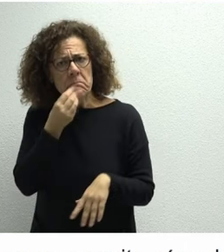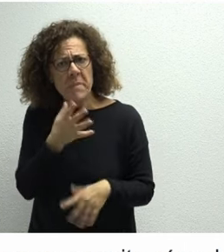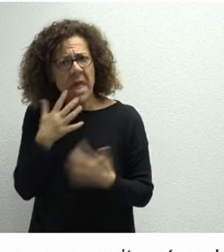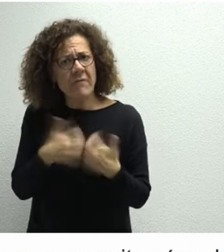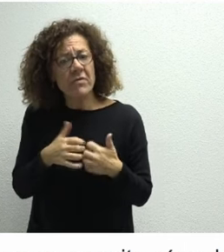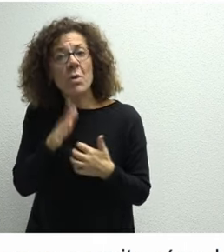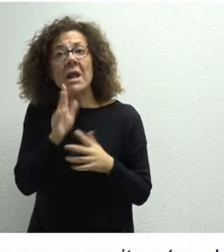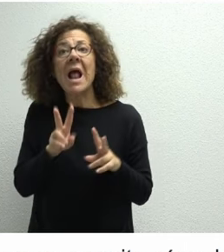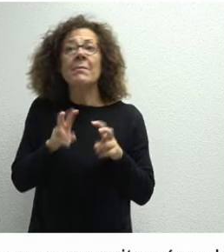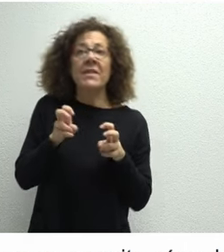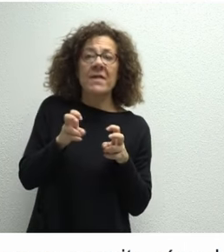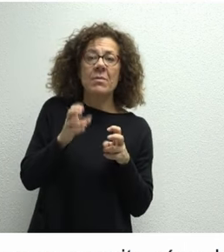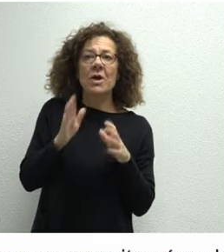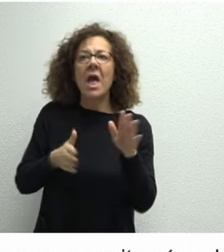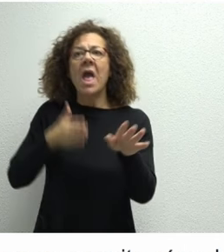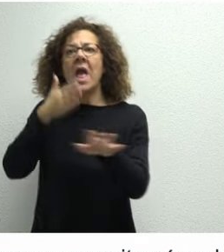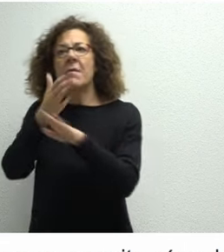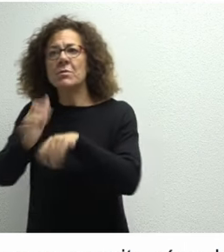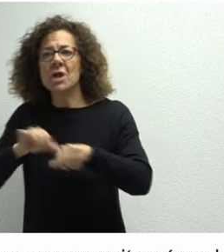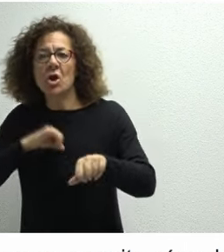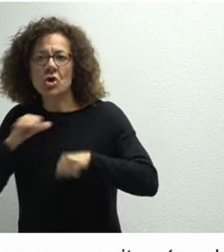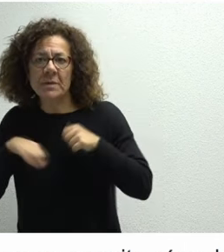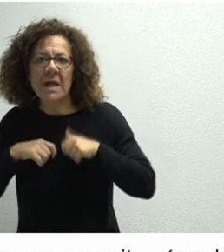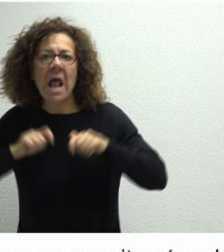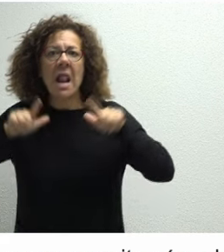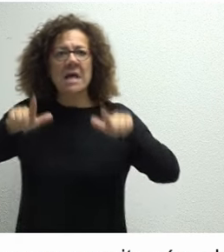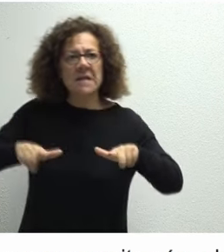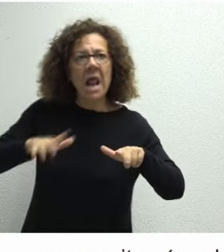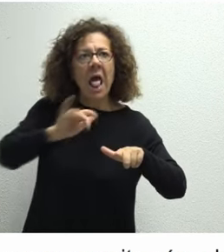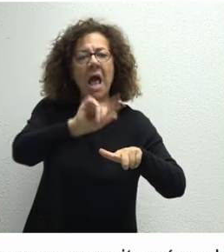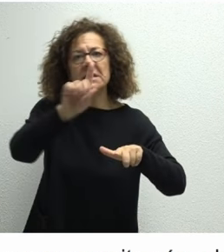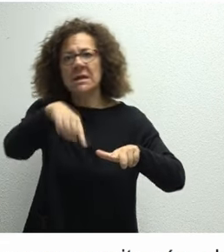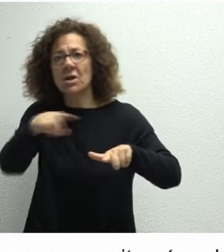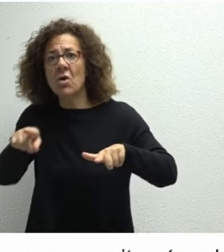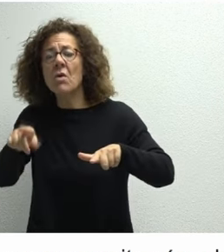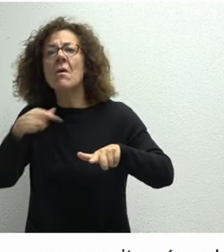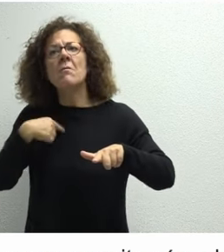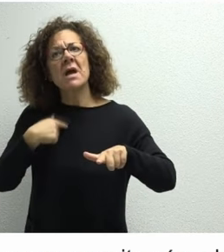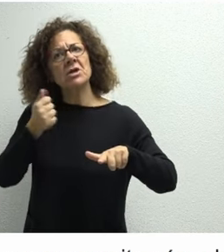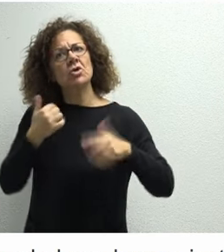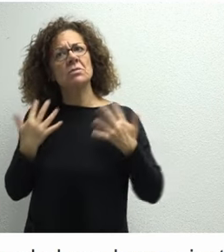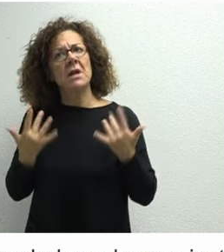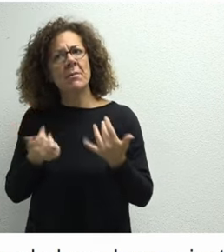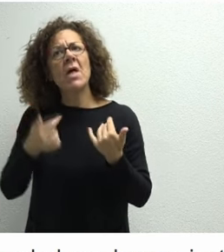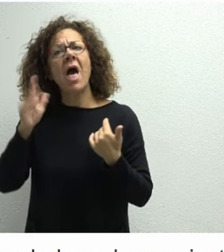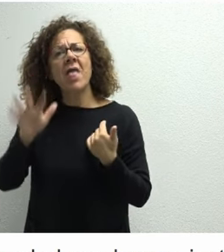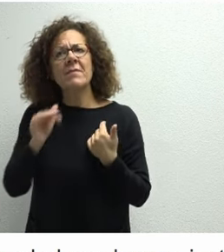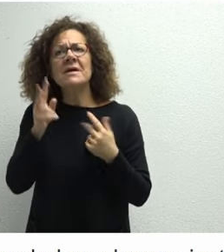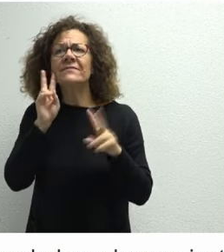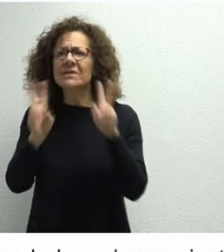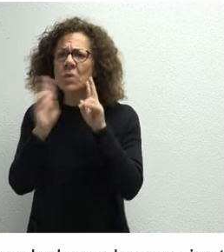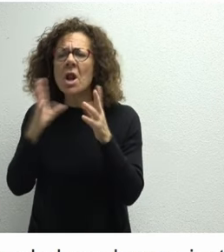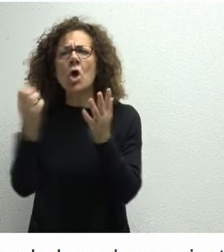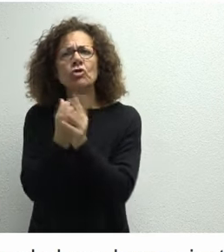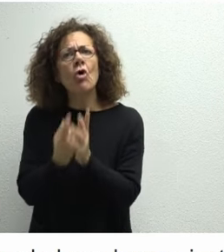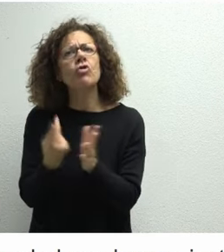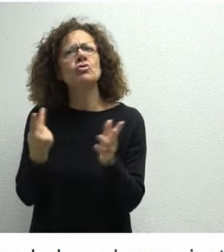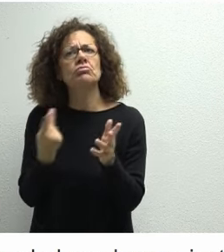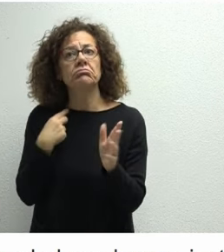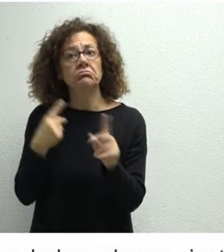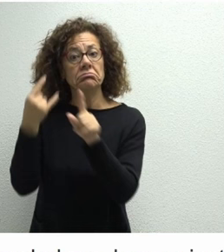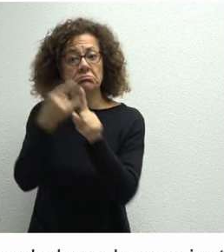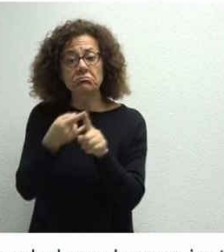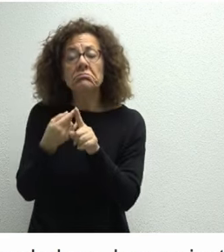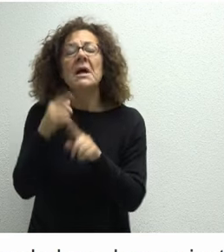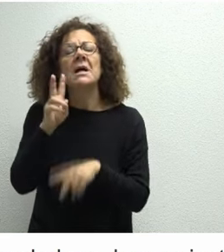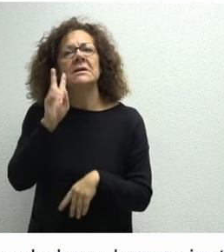inicio pues entre que íbamos allí al hospital la sala no sala pues creemos que Verdad que está siendo mucho más ágil además muy visual estamos todos conectados y bueno y ahí se